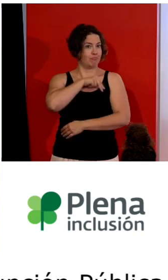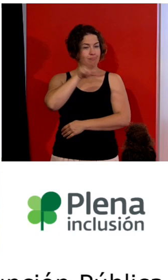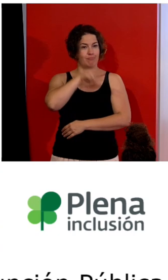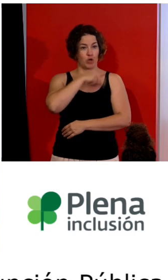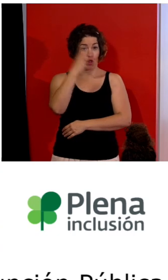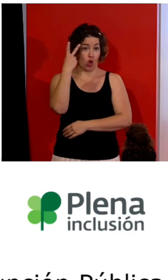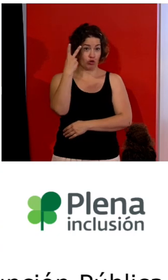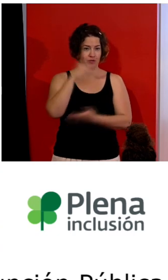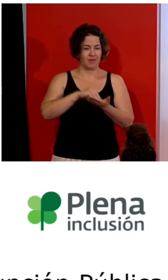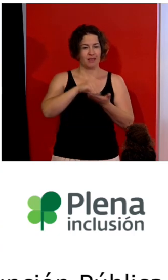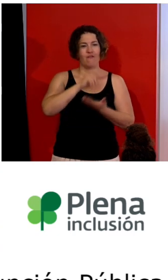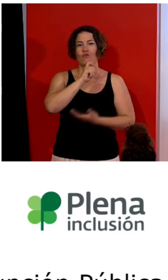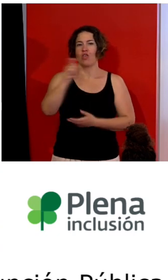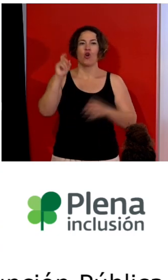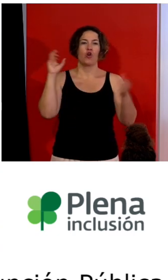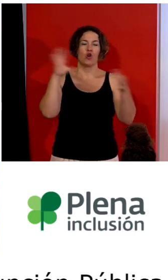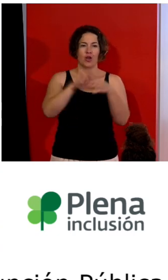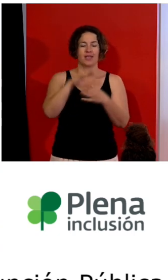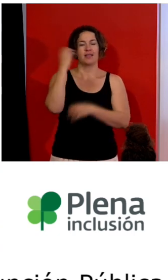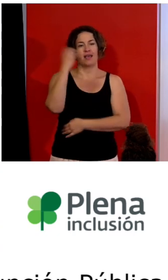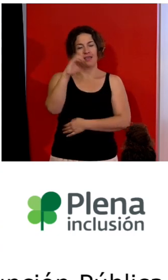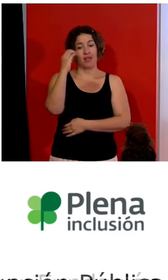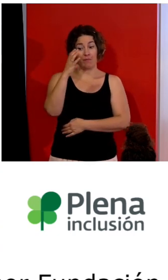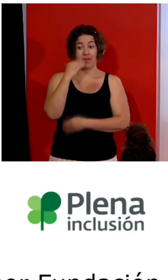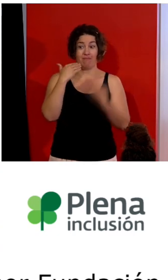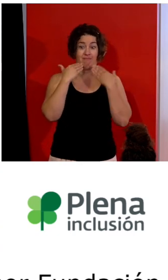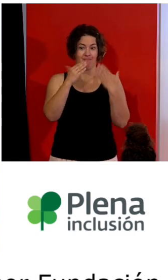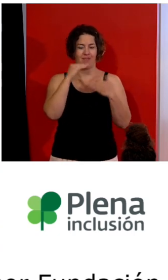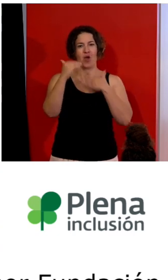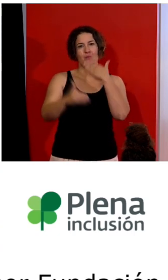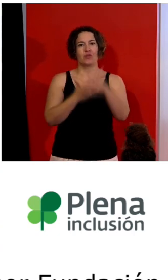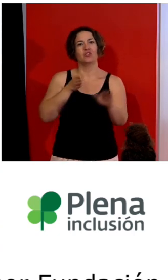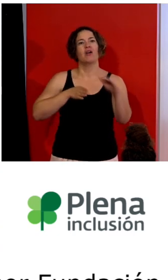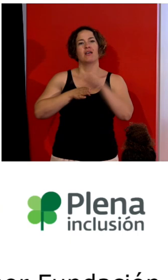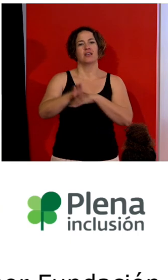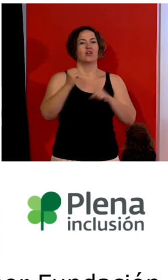ocasiones por Fundación Conecta y por el CERMI por este proceso de acceso